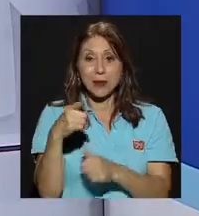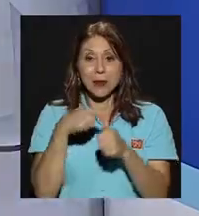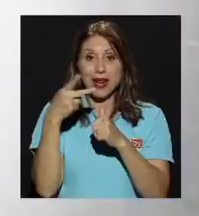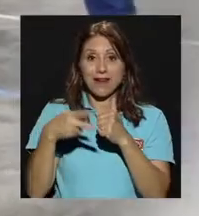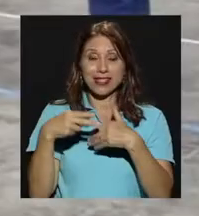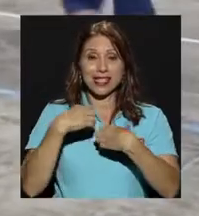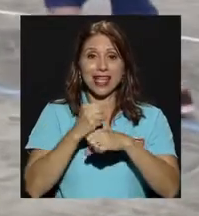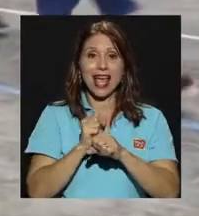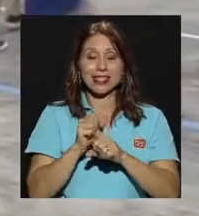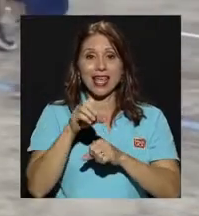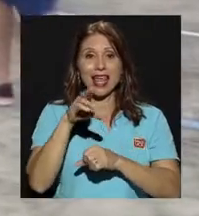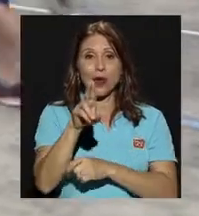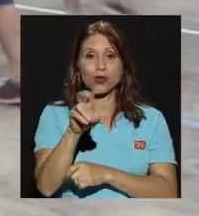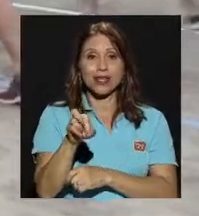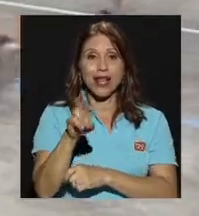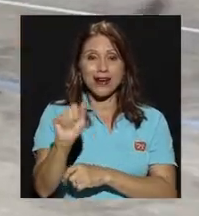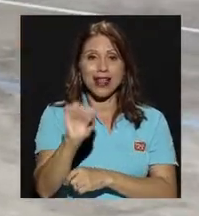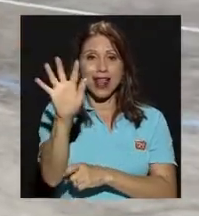Atlántico.